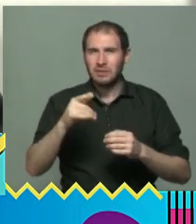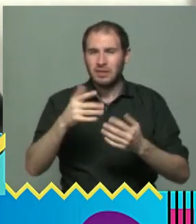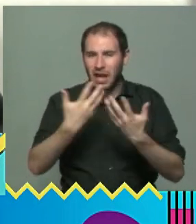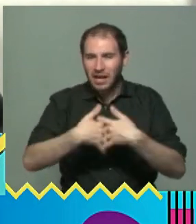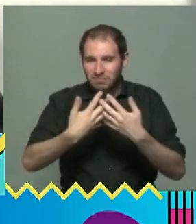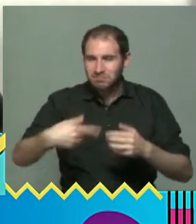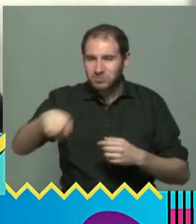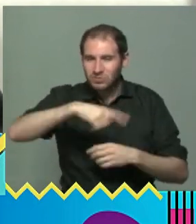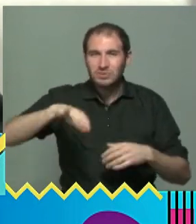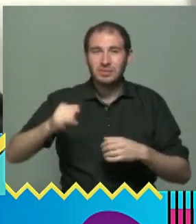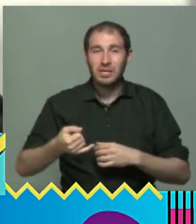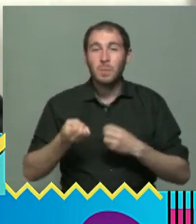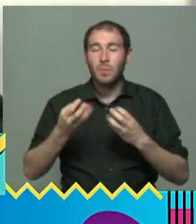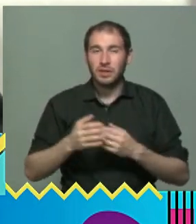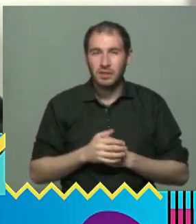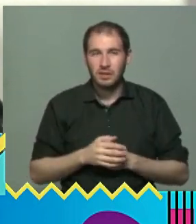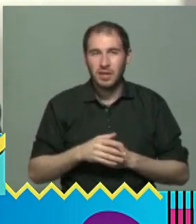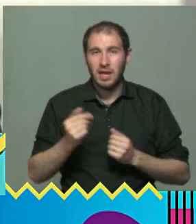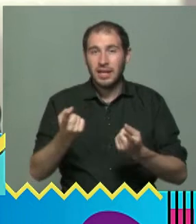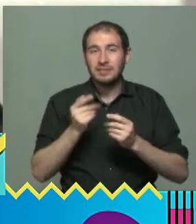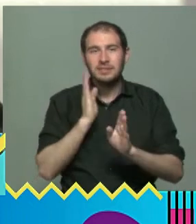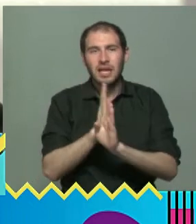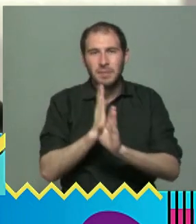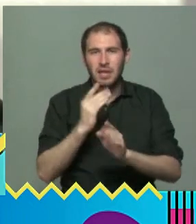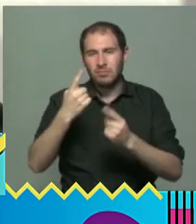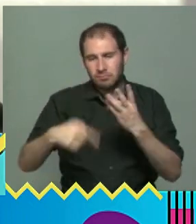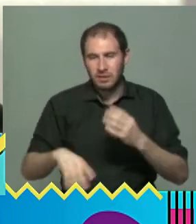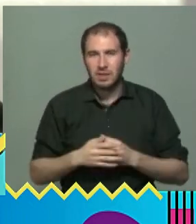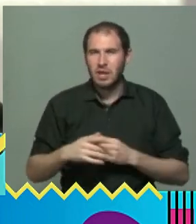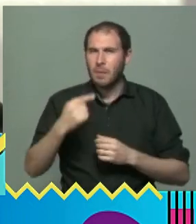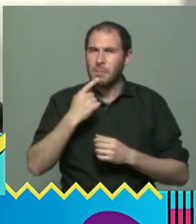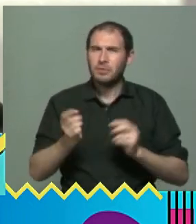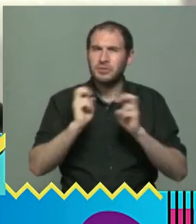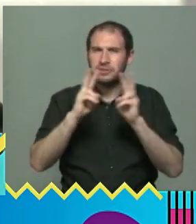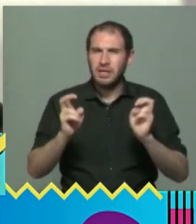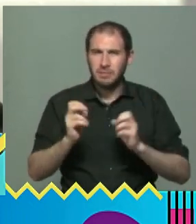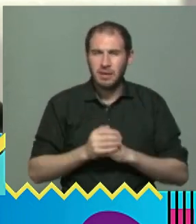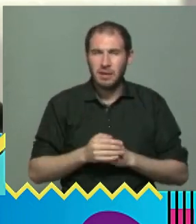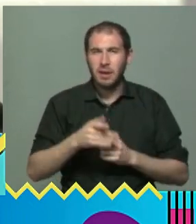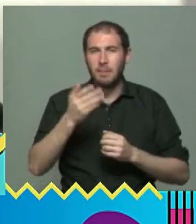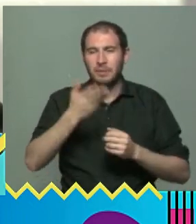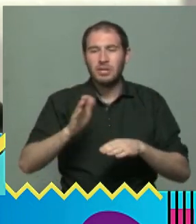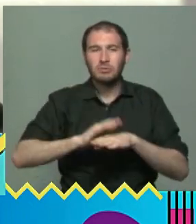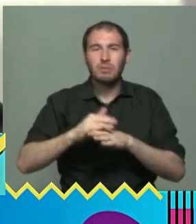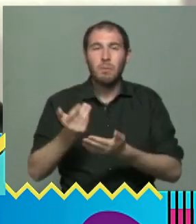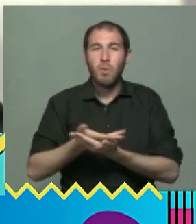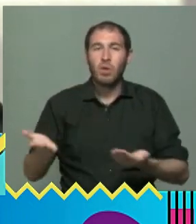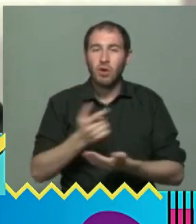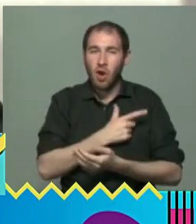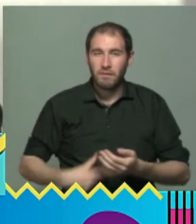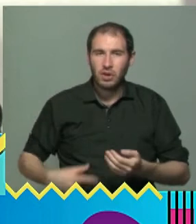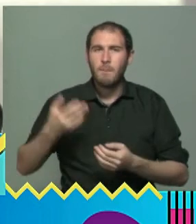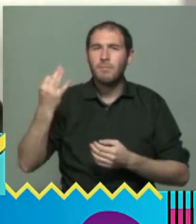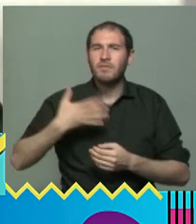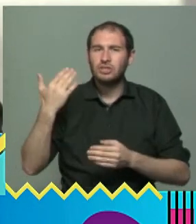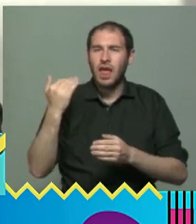sí. Porque, bueno, obviamente se requiere de un seguimiento y demás. Y me pregunto acerca de justamente los actores públicos y cómo se